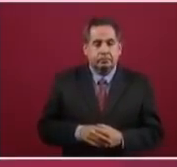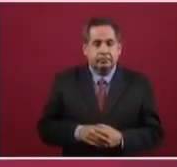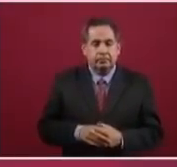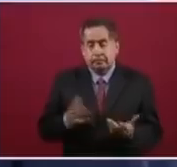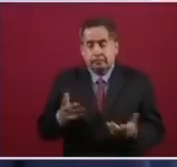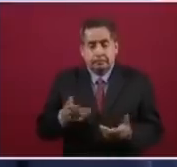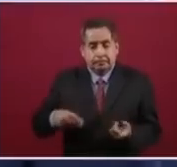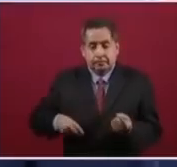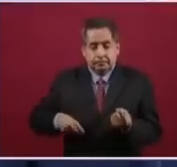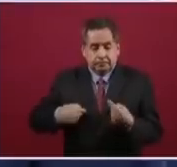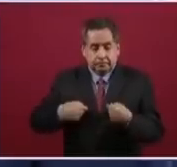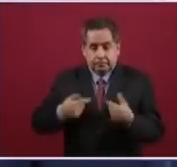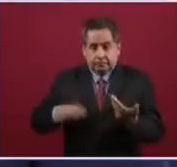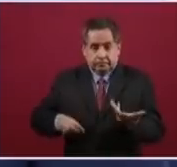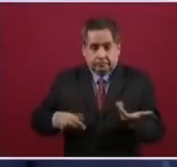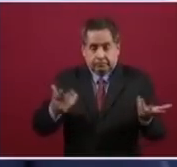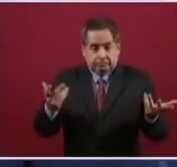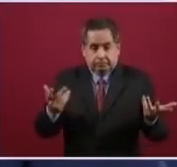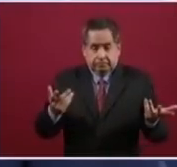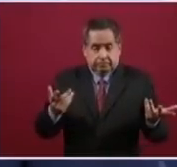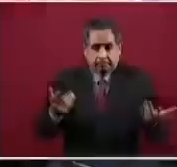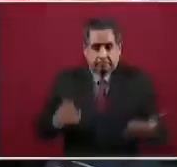qué culpa tenemos nosotros